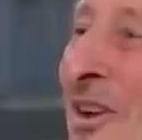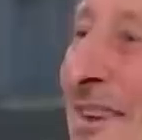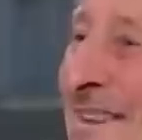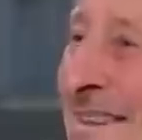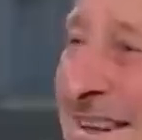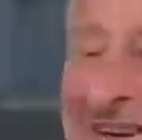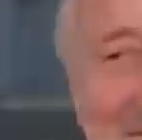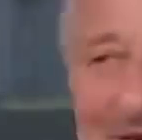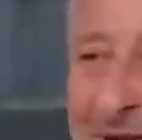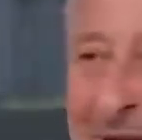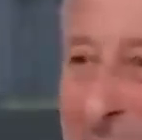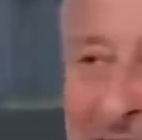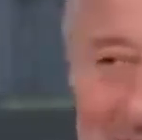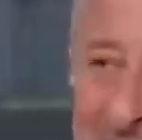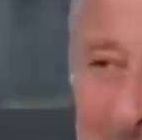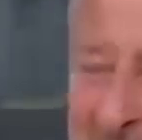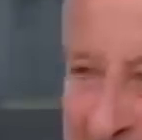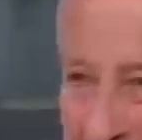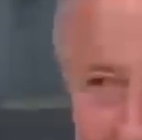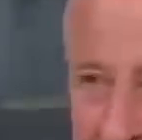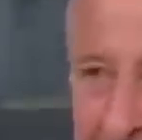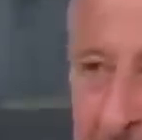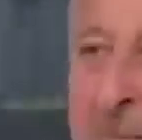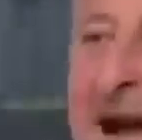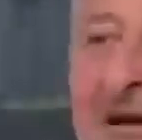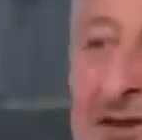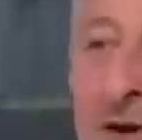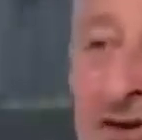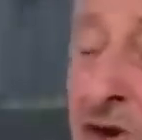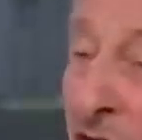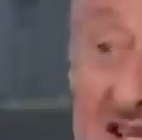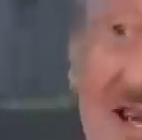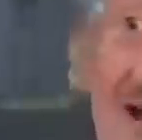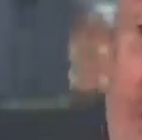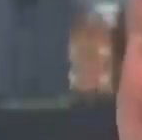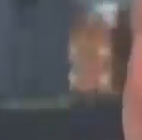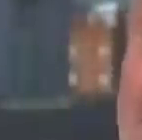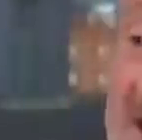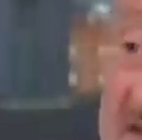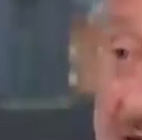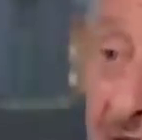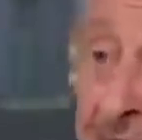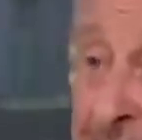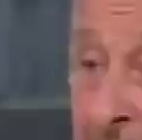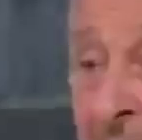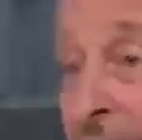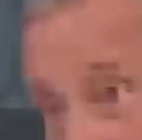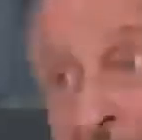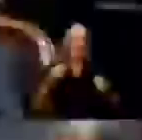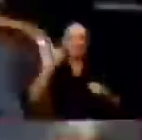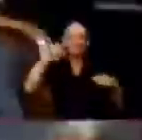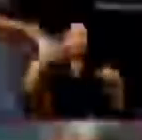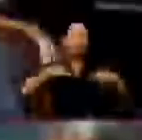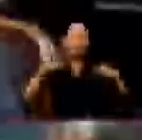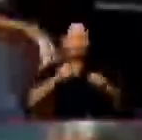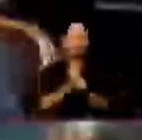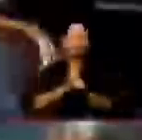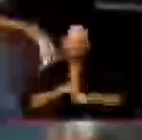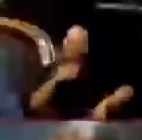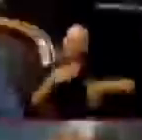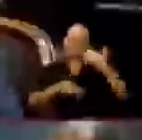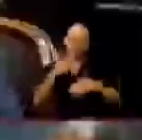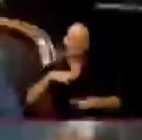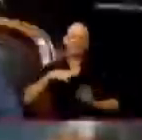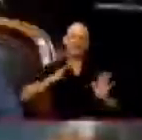sonriente que nunca. Sí, sí. No, a ver, lo estoy pasando... Está bien, maravilloso, jubiló. Salvo la jubilación argentina que...